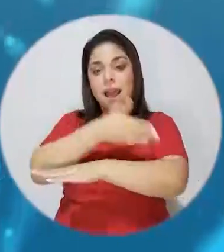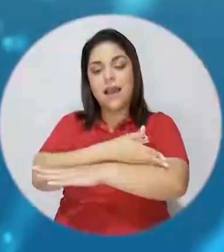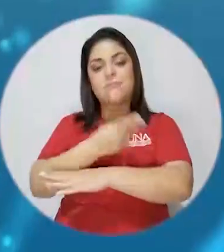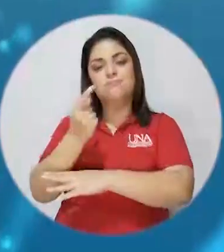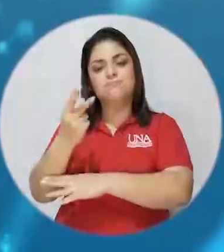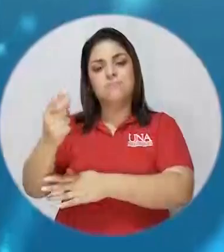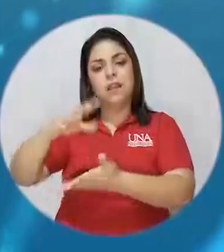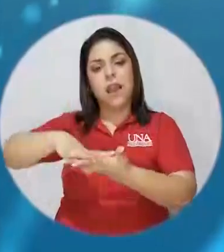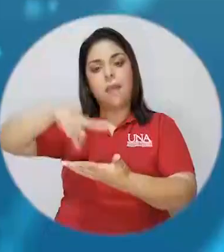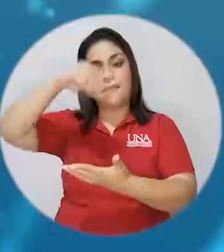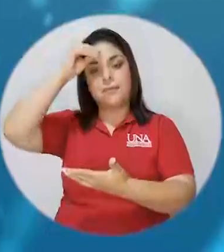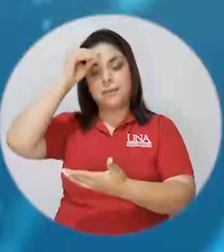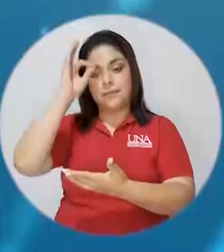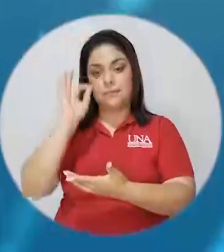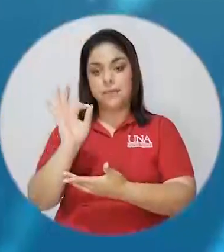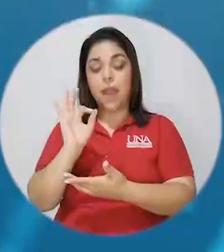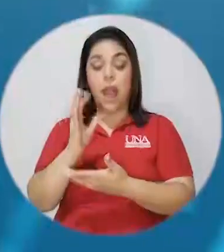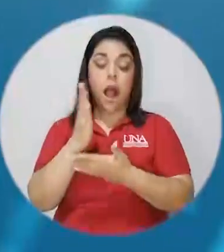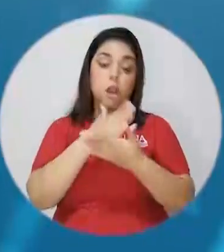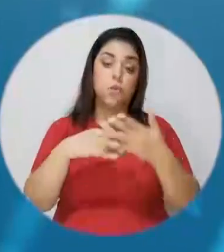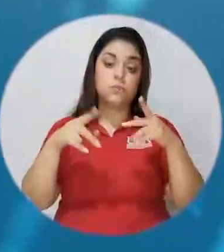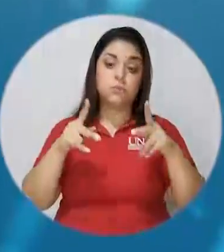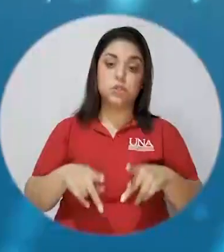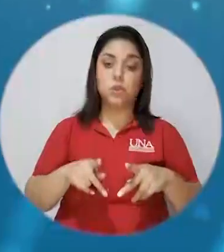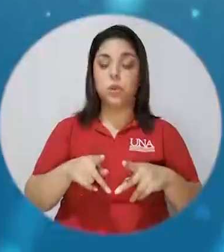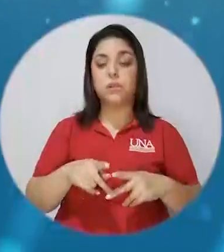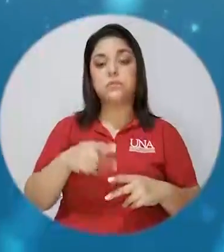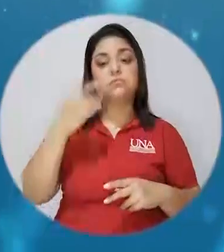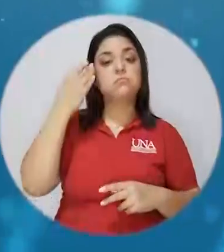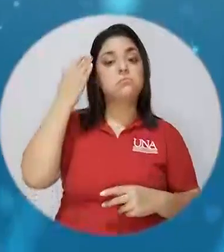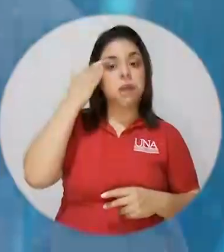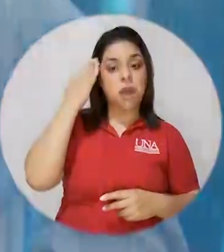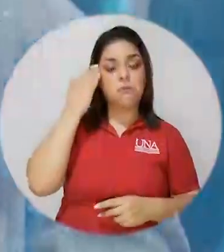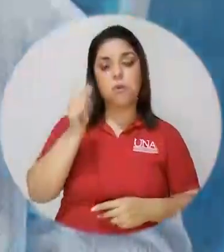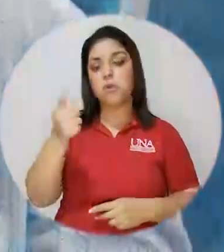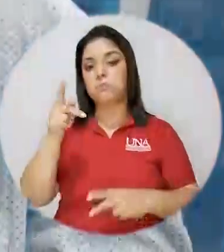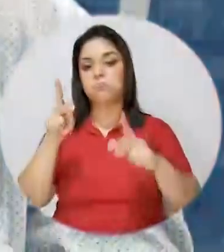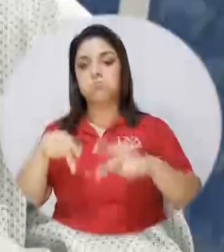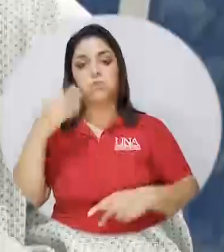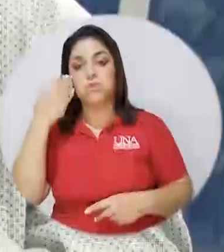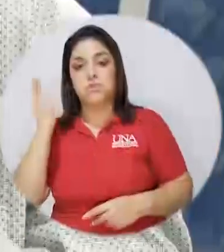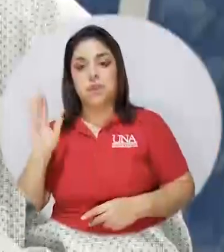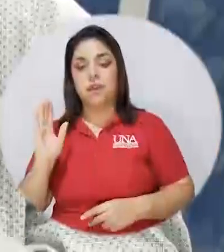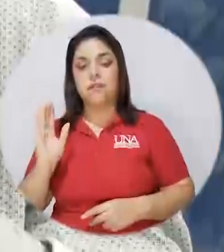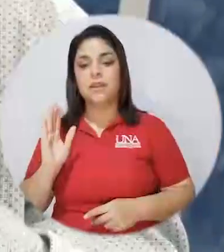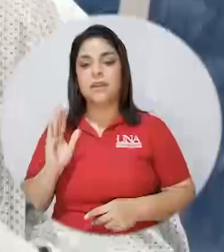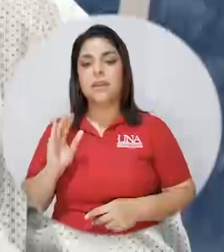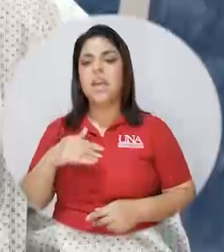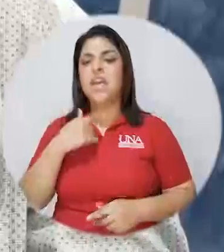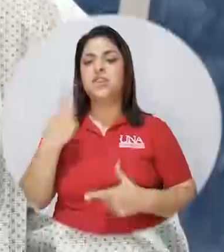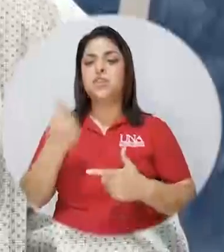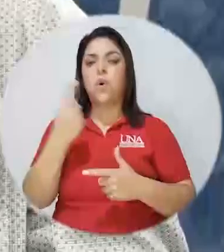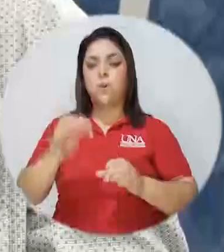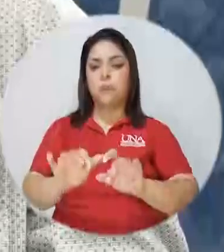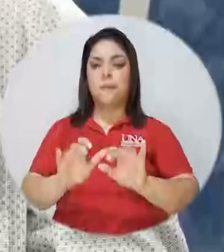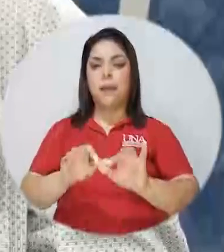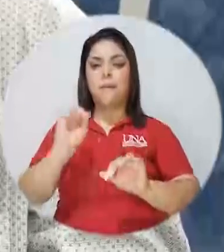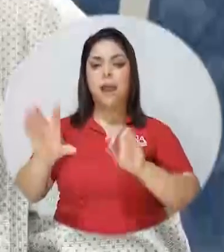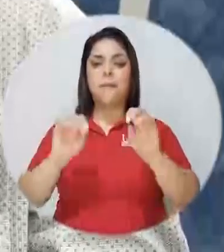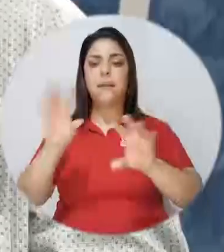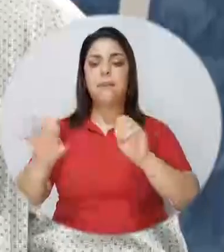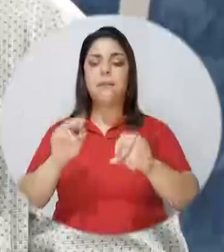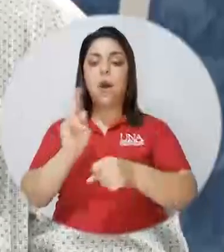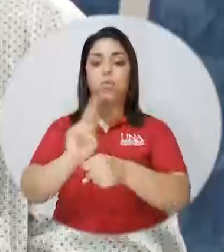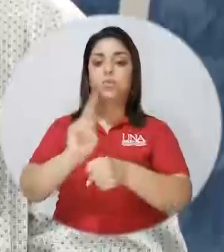dominar. Muchas personas las saben, otras no las saben, las ignoran y las toman y las comienzan a utilizar